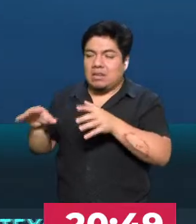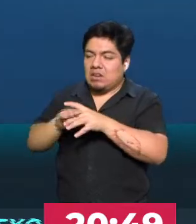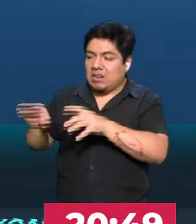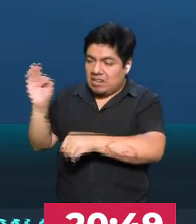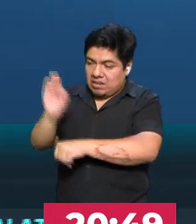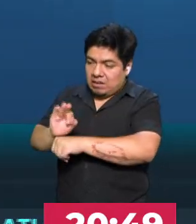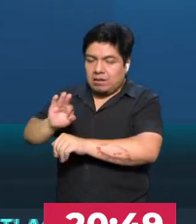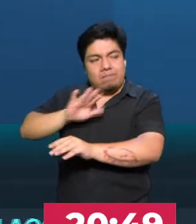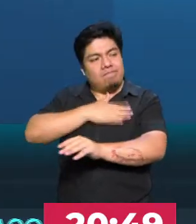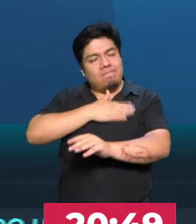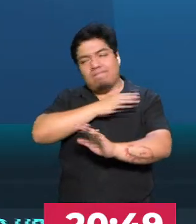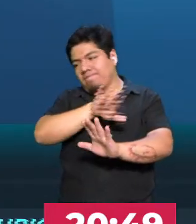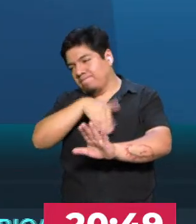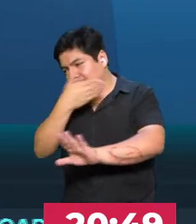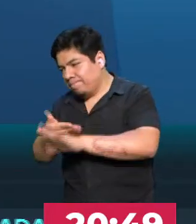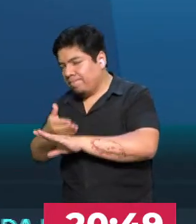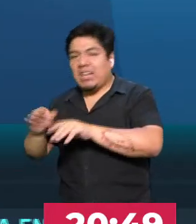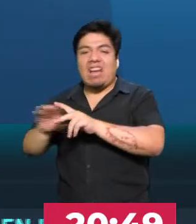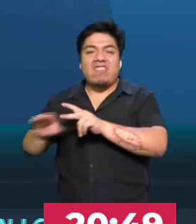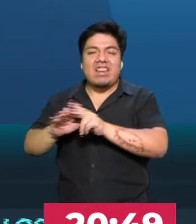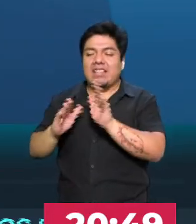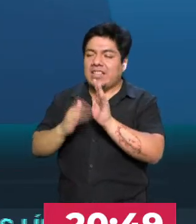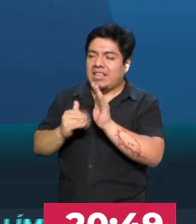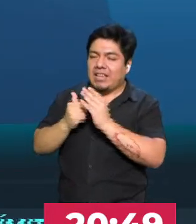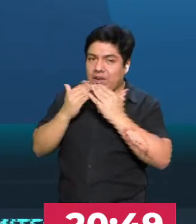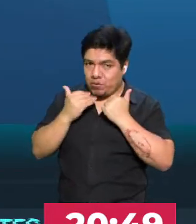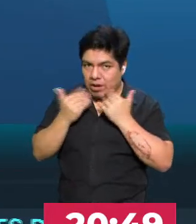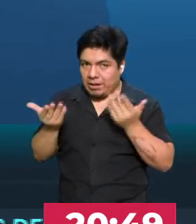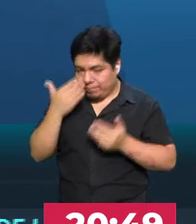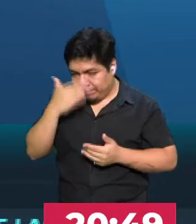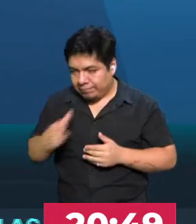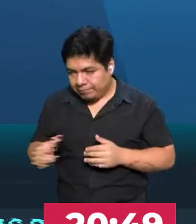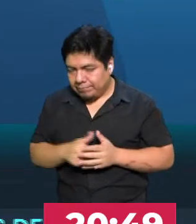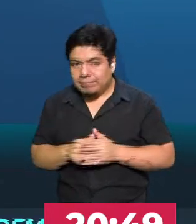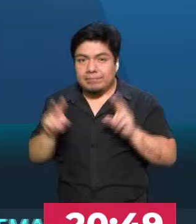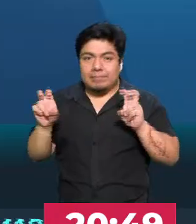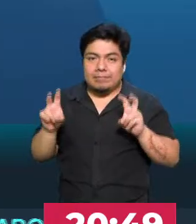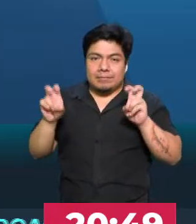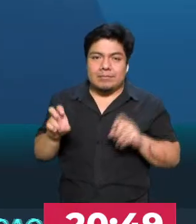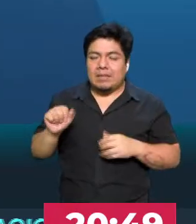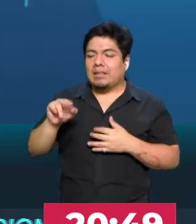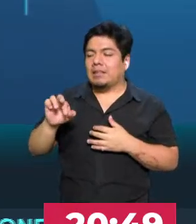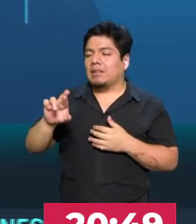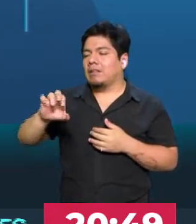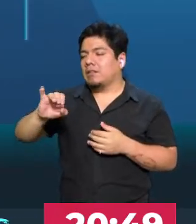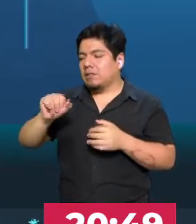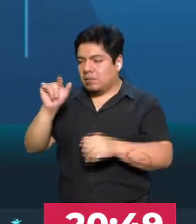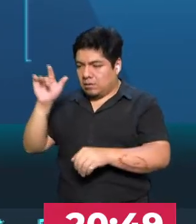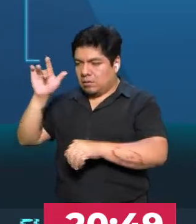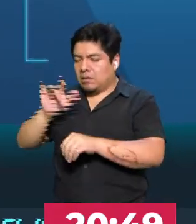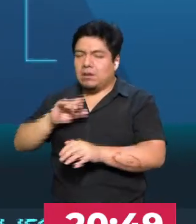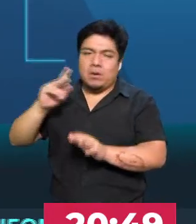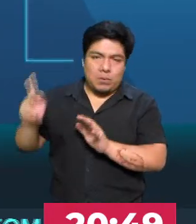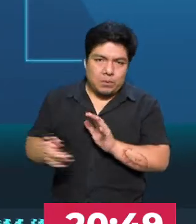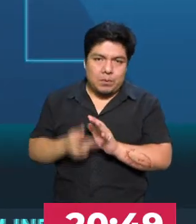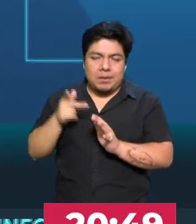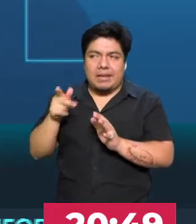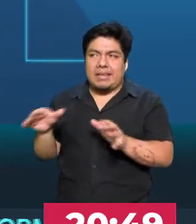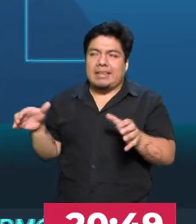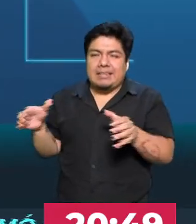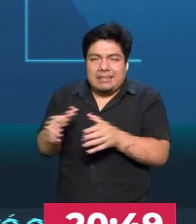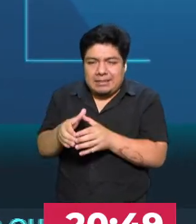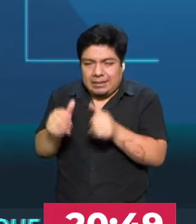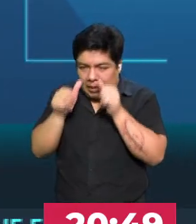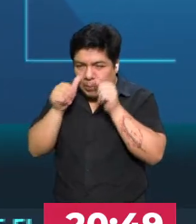defendiendo en cuestión de migrante indocumentado, como tú bien decías, los llamados santuarios, ¿verdad? Y que son nuevamente, creo yo, el foco